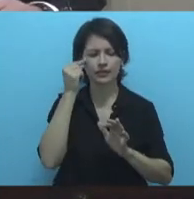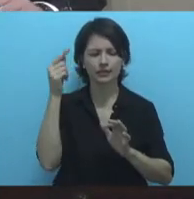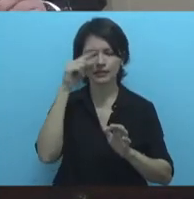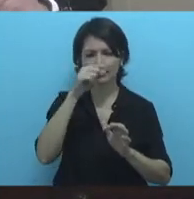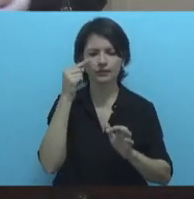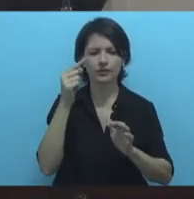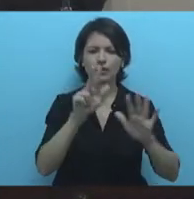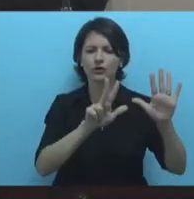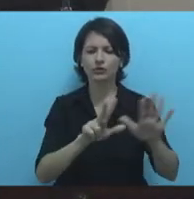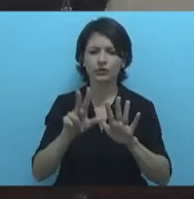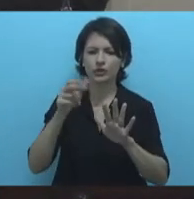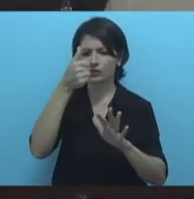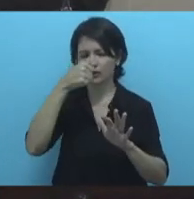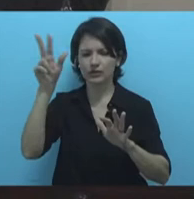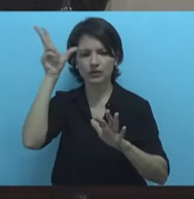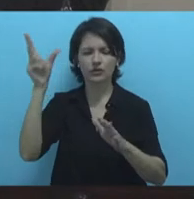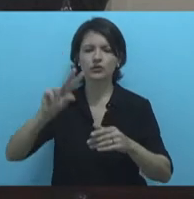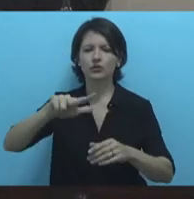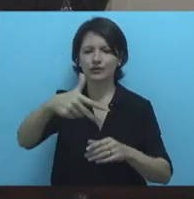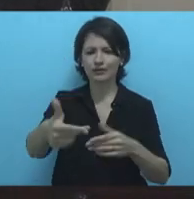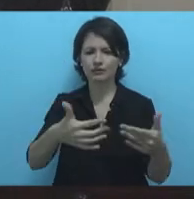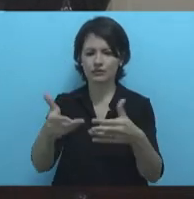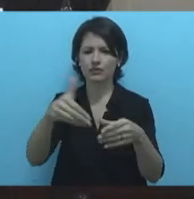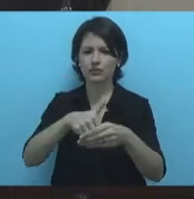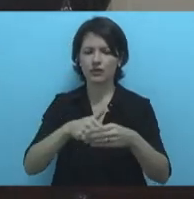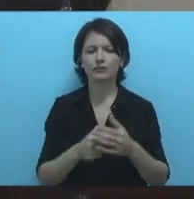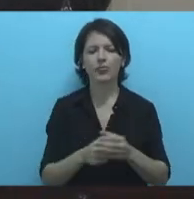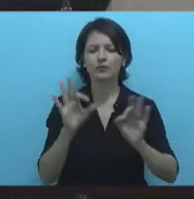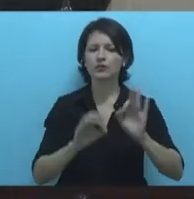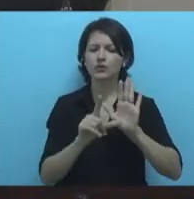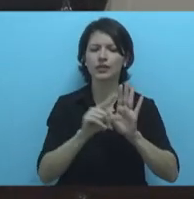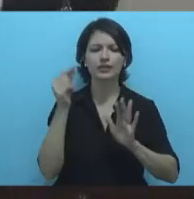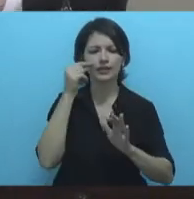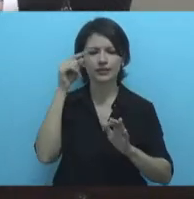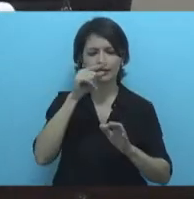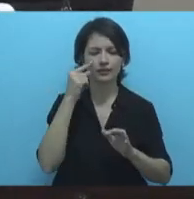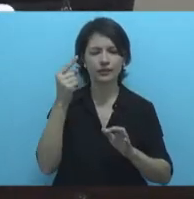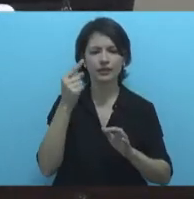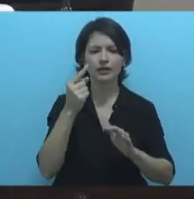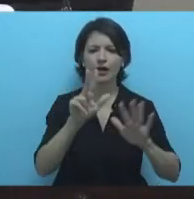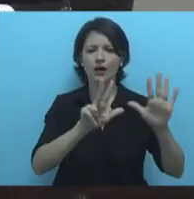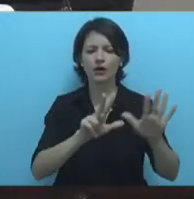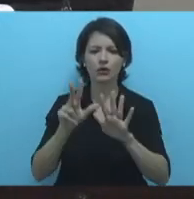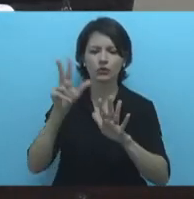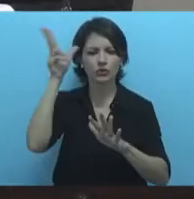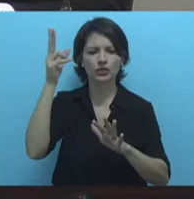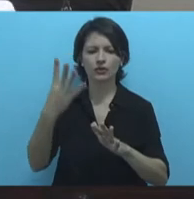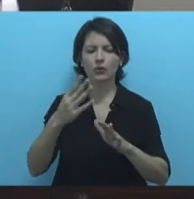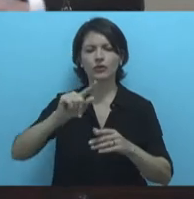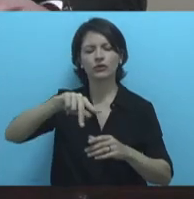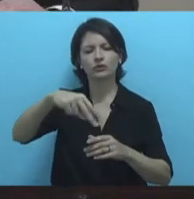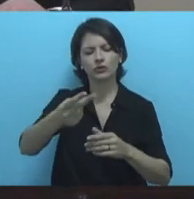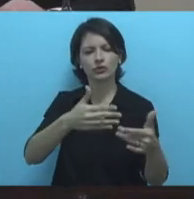1868 preferencia para tres sesiones proyecto de ley treinta y siete mil 884 preferencia para dos